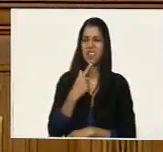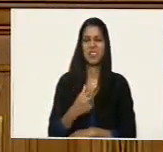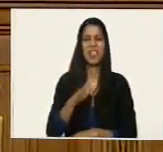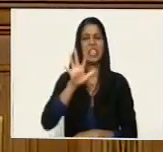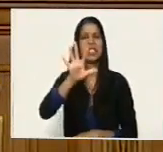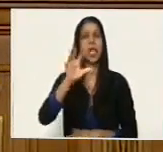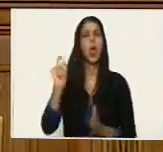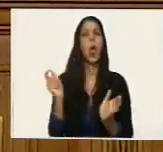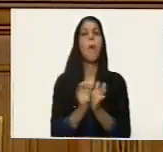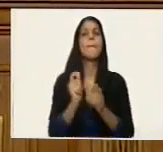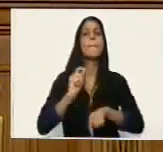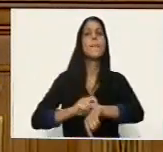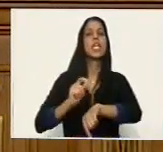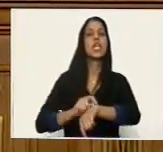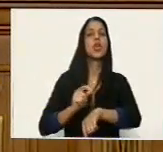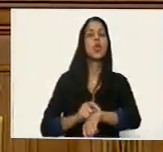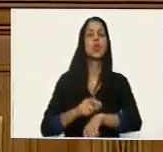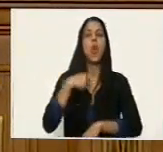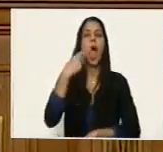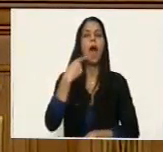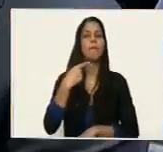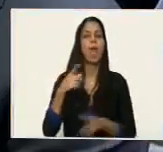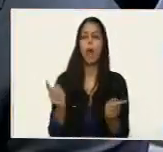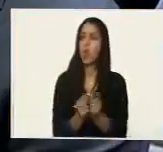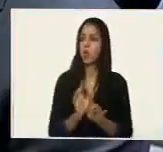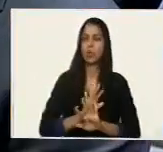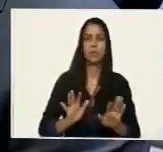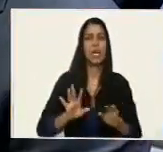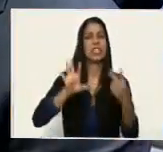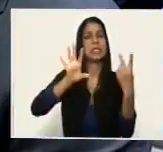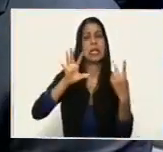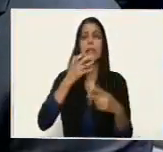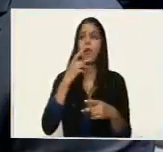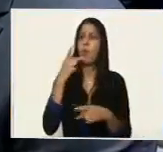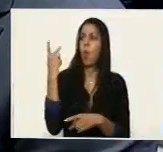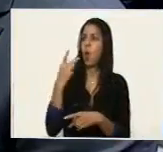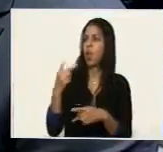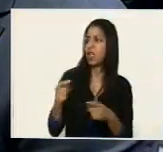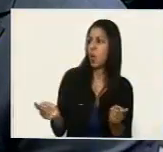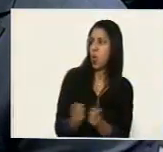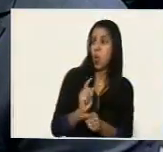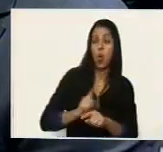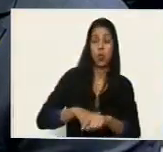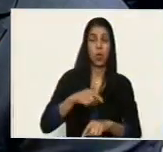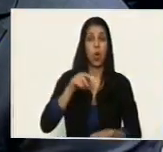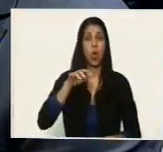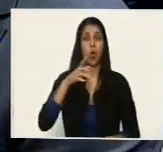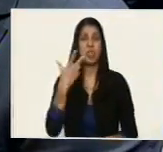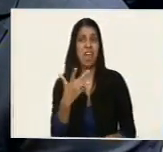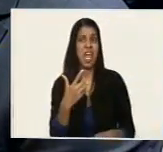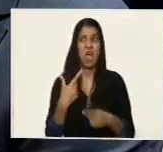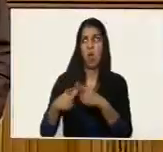5 minutos, 7 para si era un debate político, 3 si era no sé qué cosa y 5 para este.